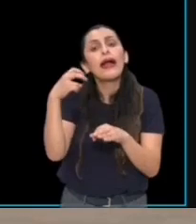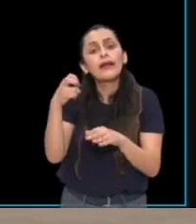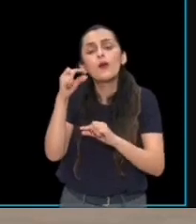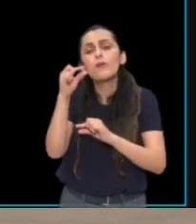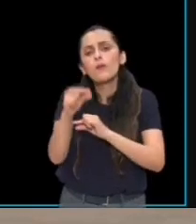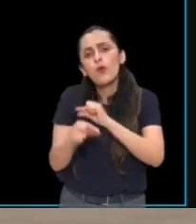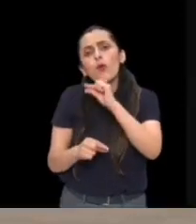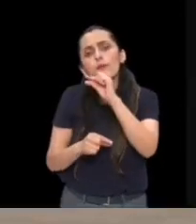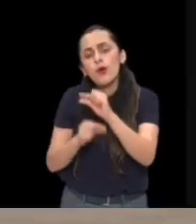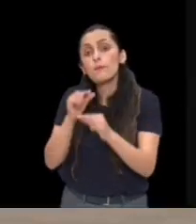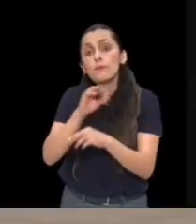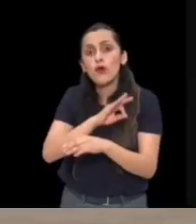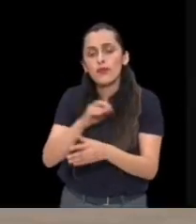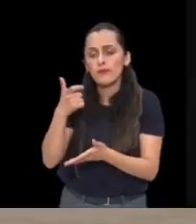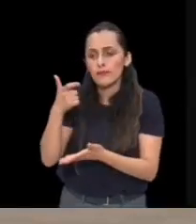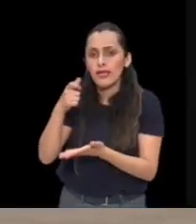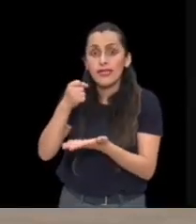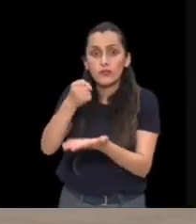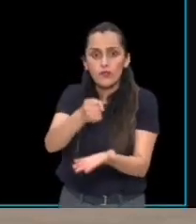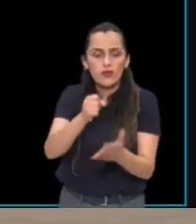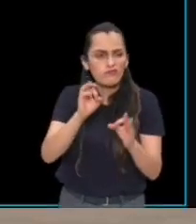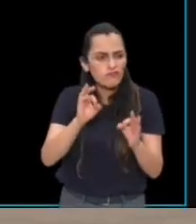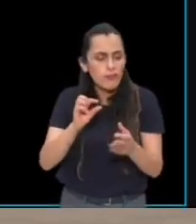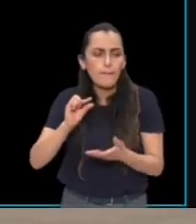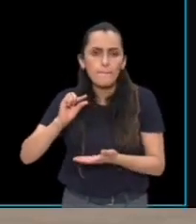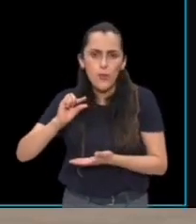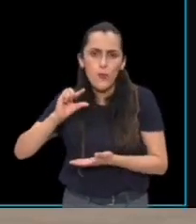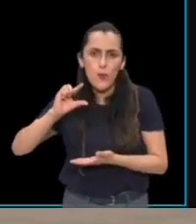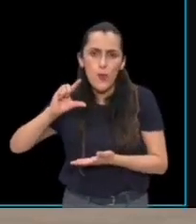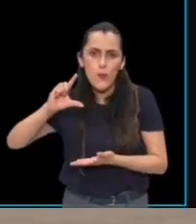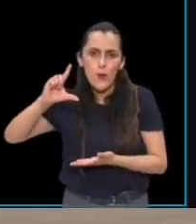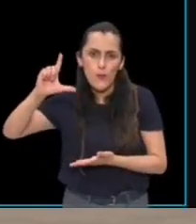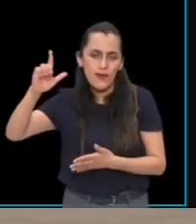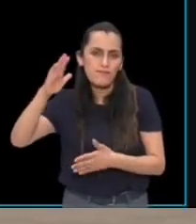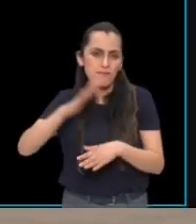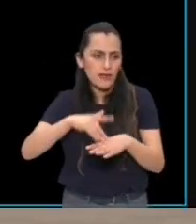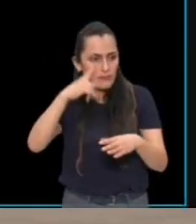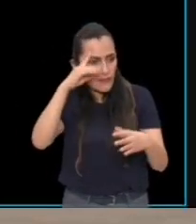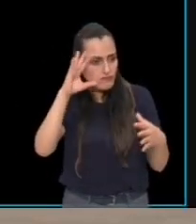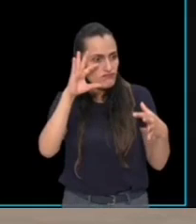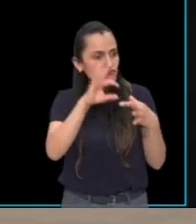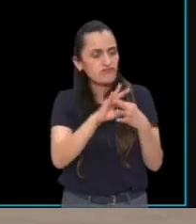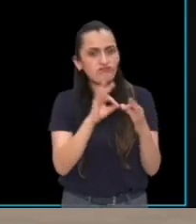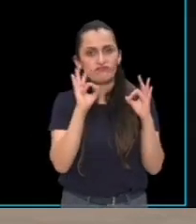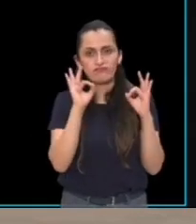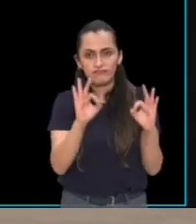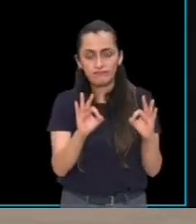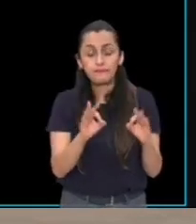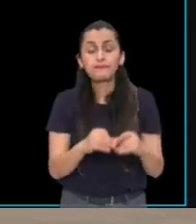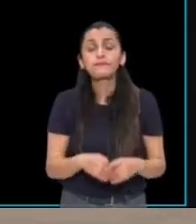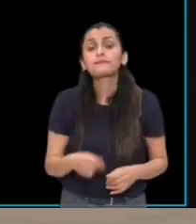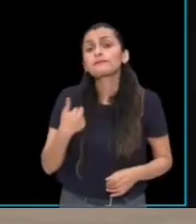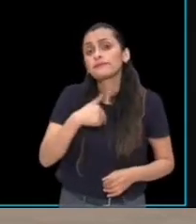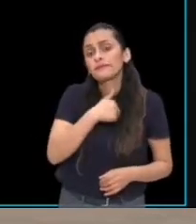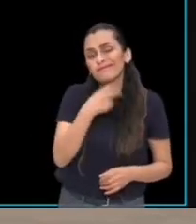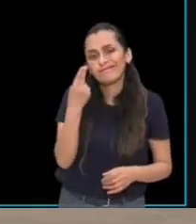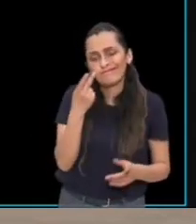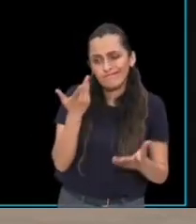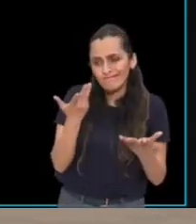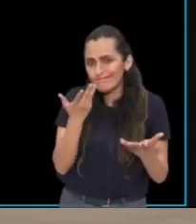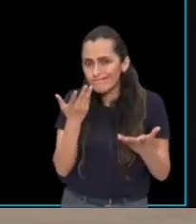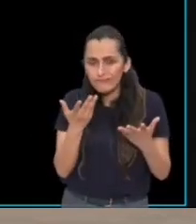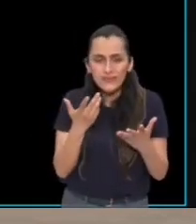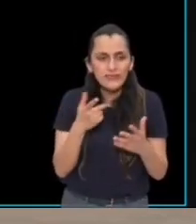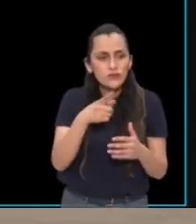y constante un presupuesto adecuado. Creo que tenemos que apostarle, tenemos que lograr que hacer un consenso con todos